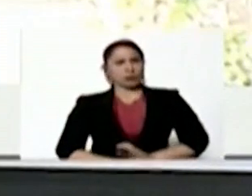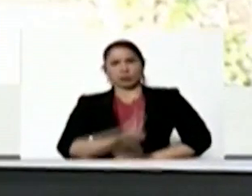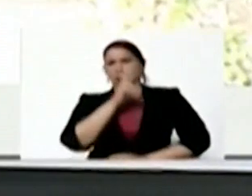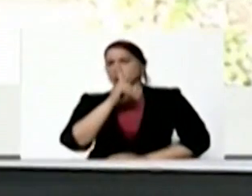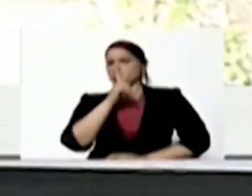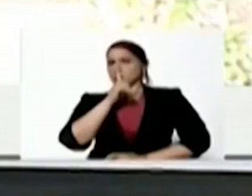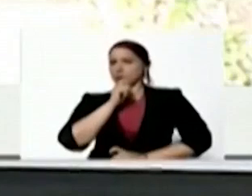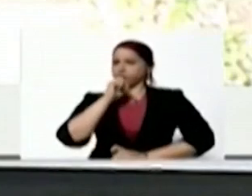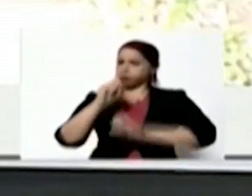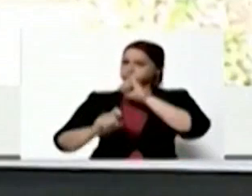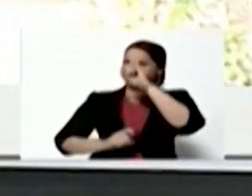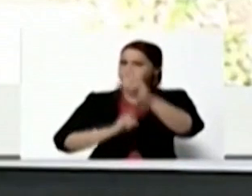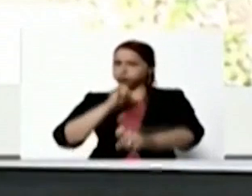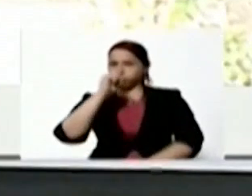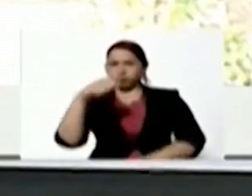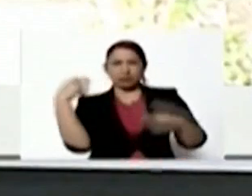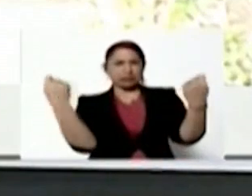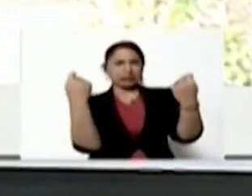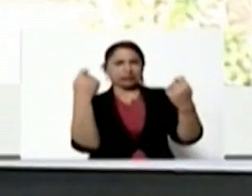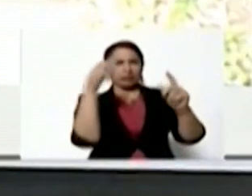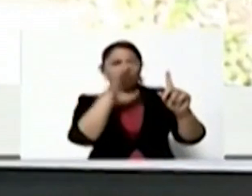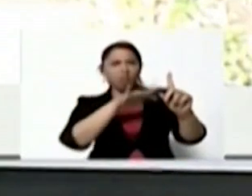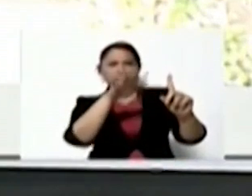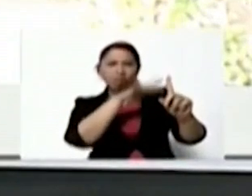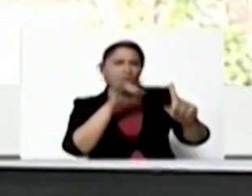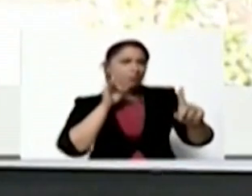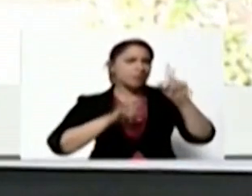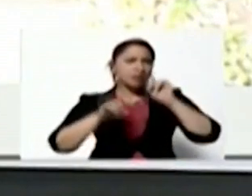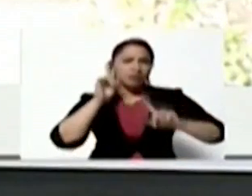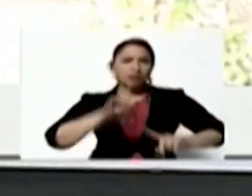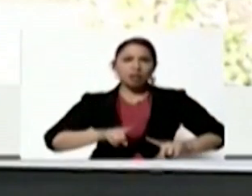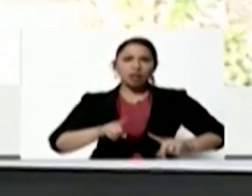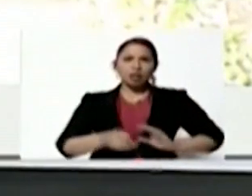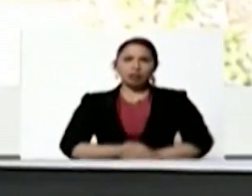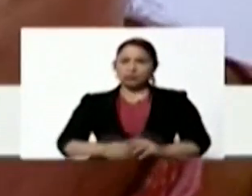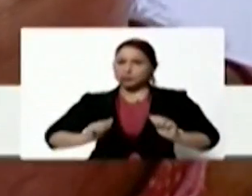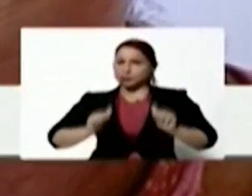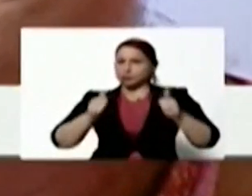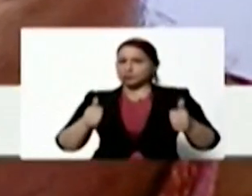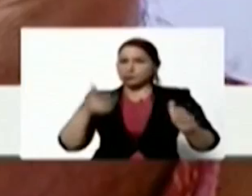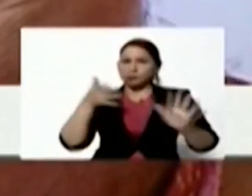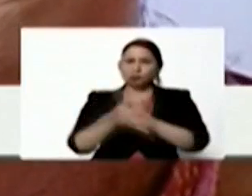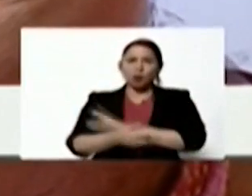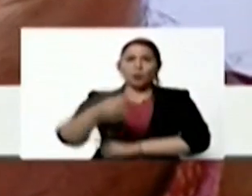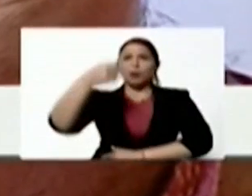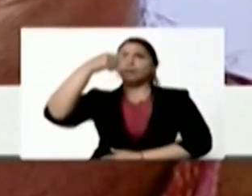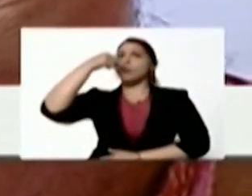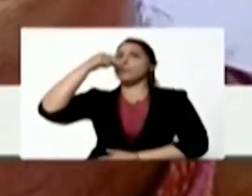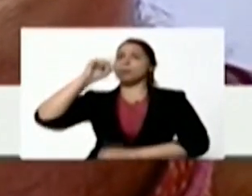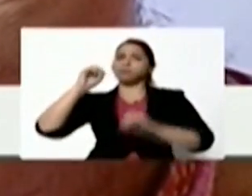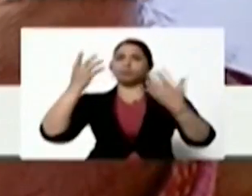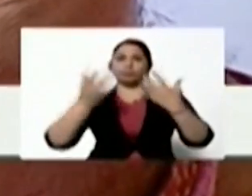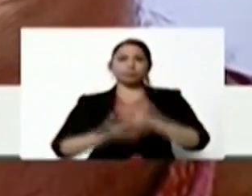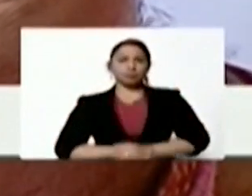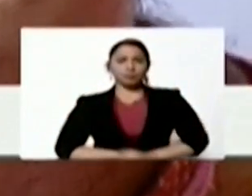varias instituciones que dependen del Estado, entre ellas el Instituto Venezolano de Investigaciones Científicas, IVIC.